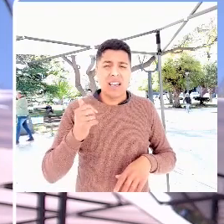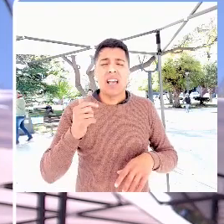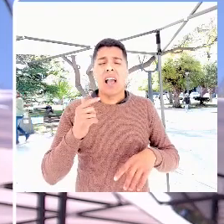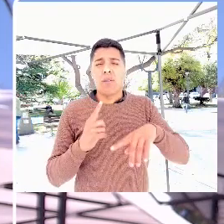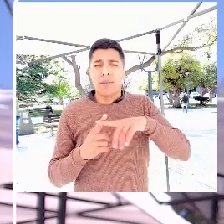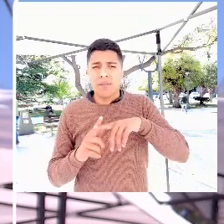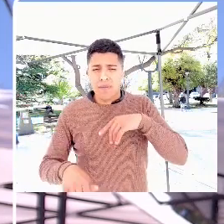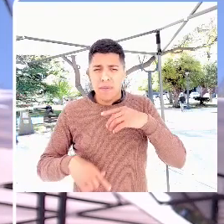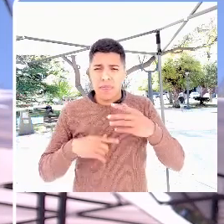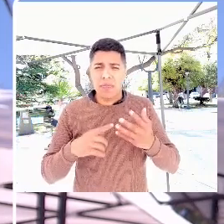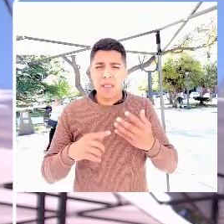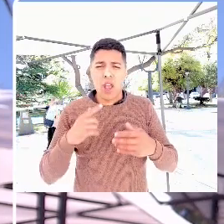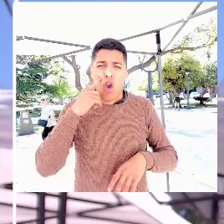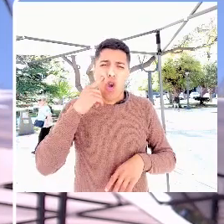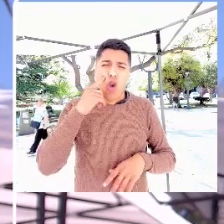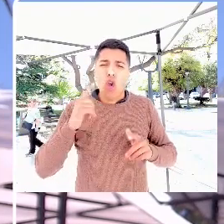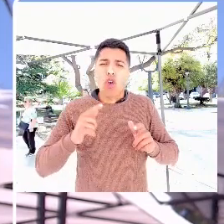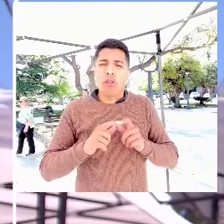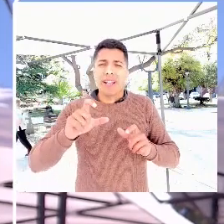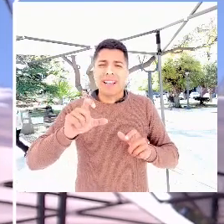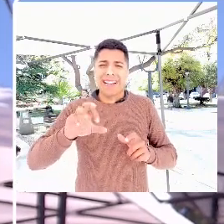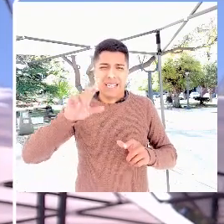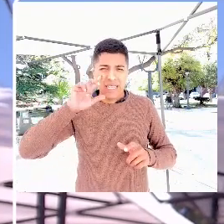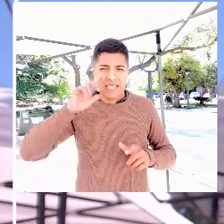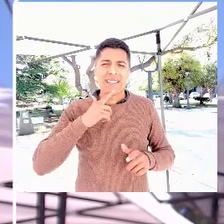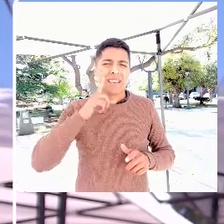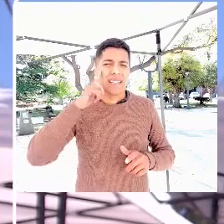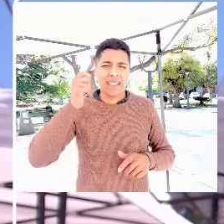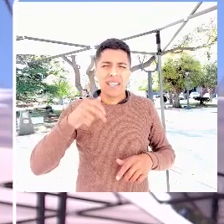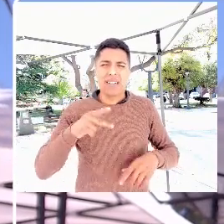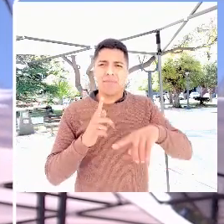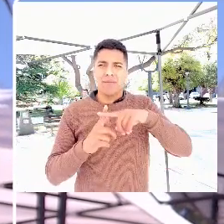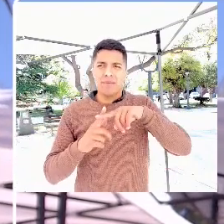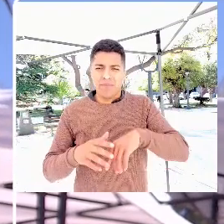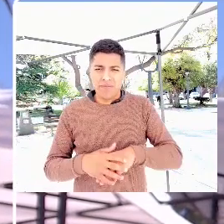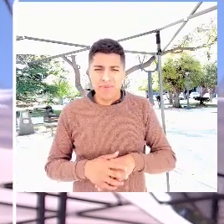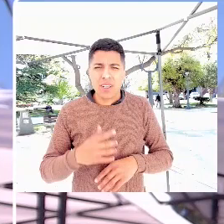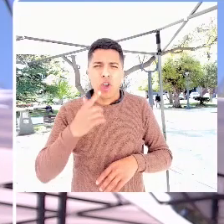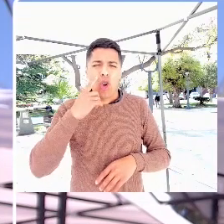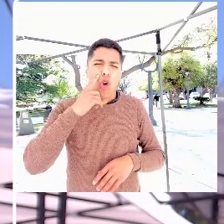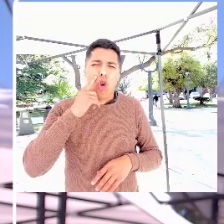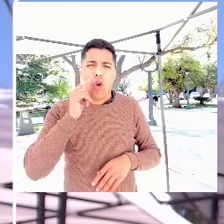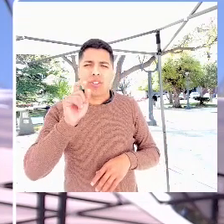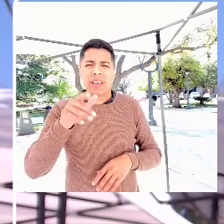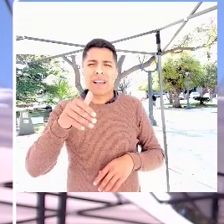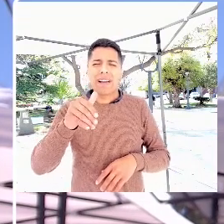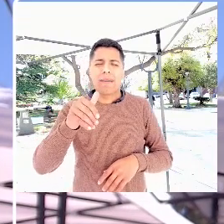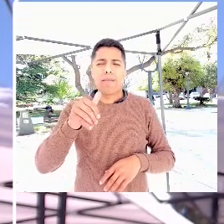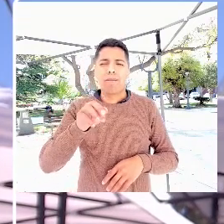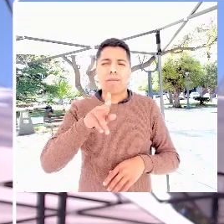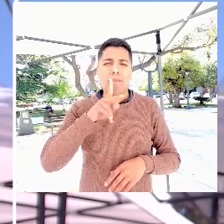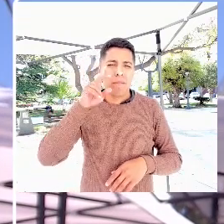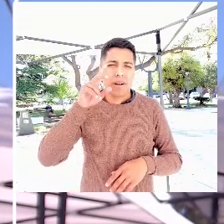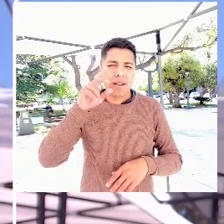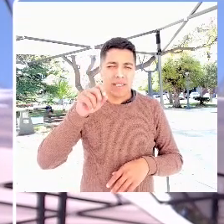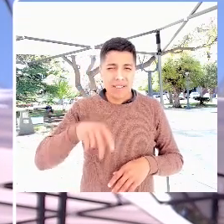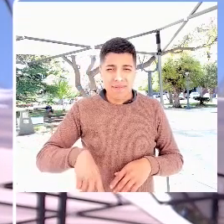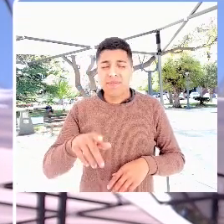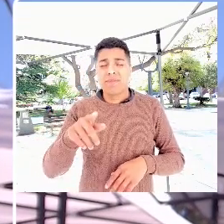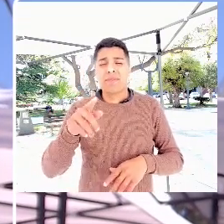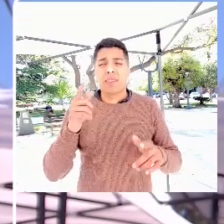Afirmativo. Concejal Cristian Ramo. Afirmativo. Concejal Pedro San Martín.